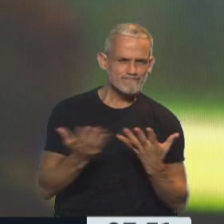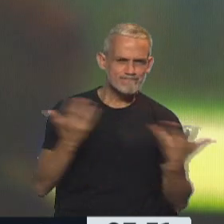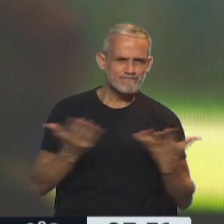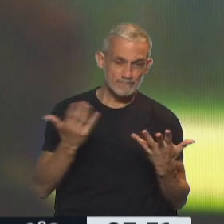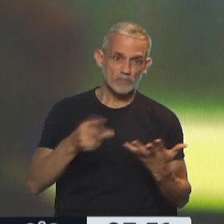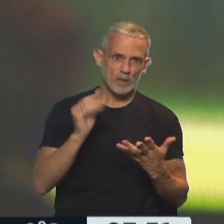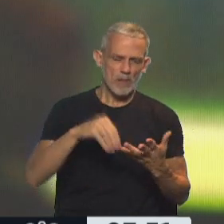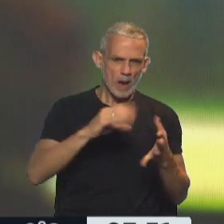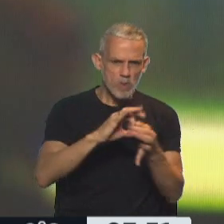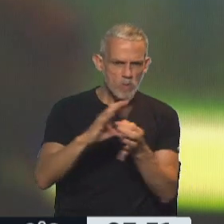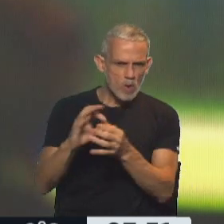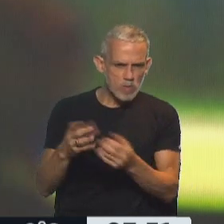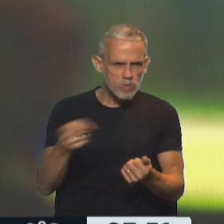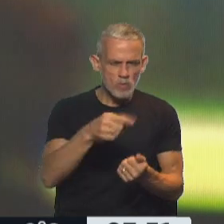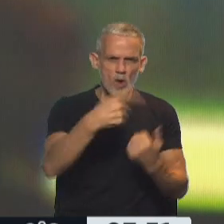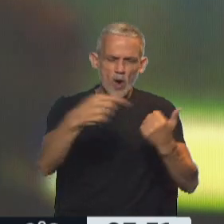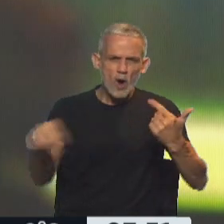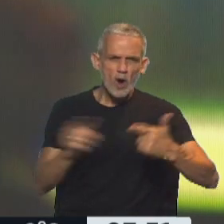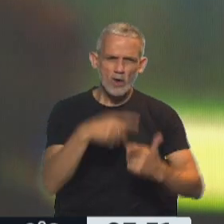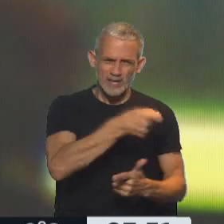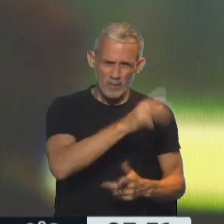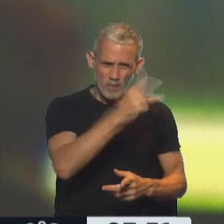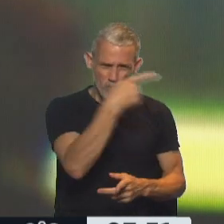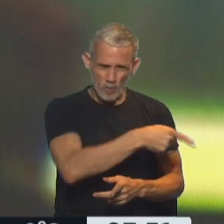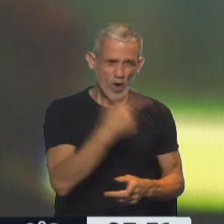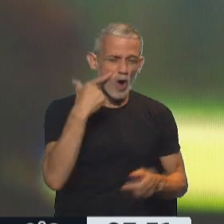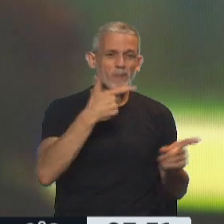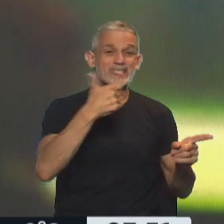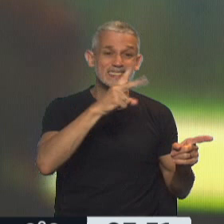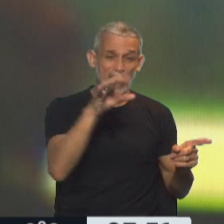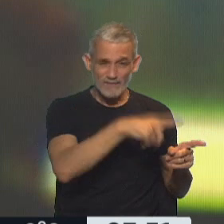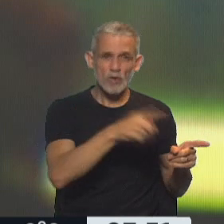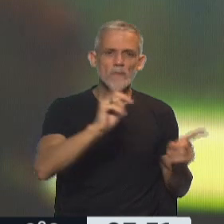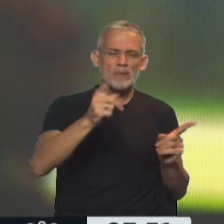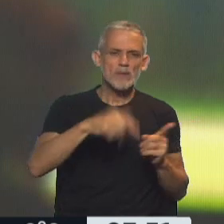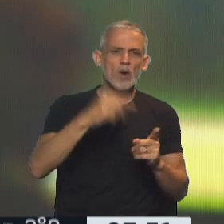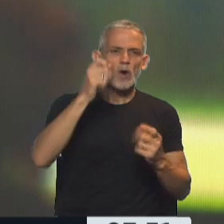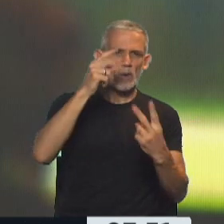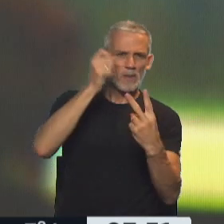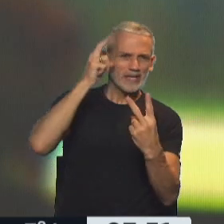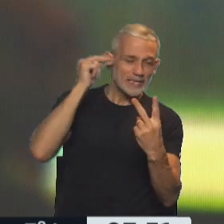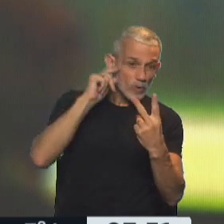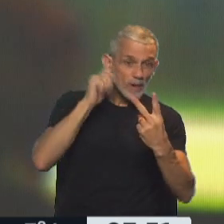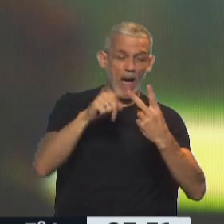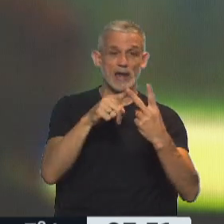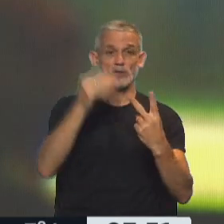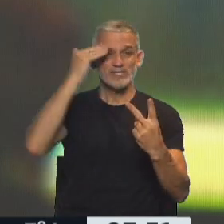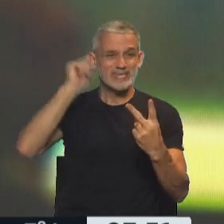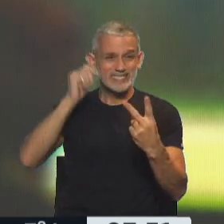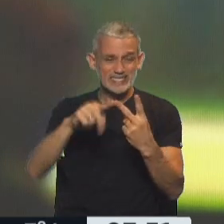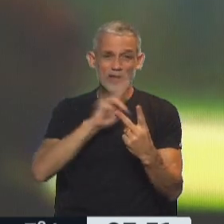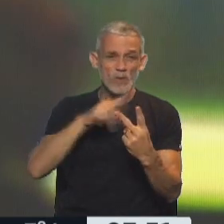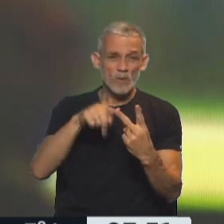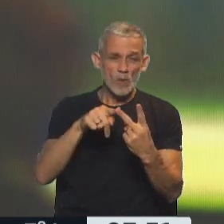seguidilla de cosas que sucedieron después justamente del asesinato de Szabo, ¿no? Que tanto el hombre de 29 años como la menor de 15